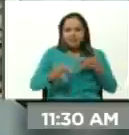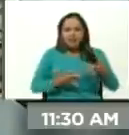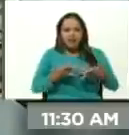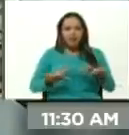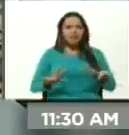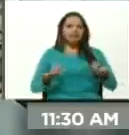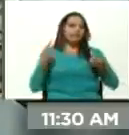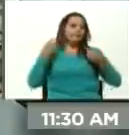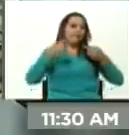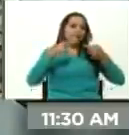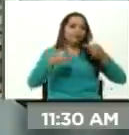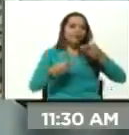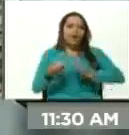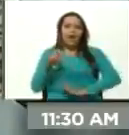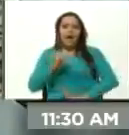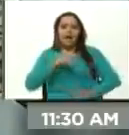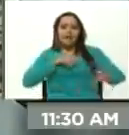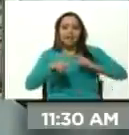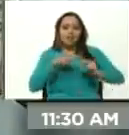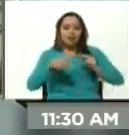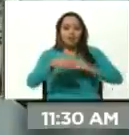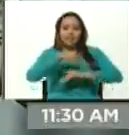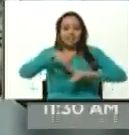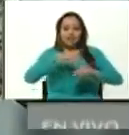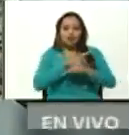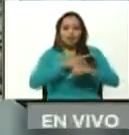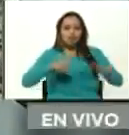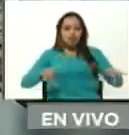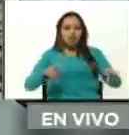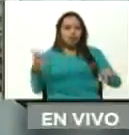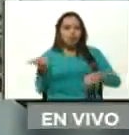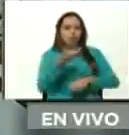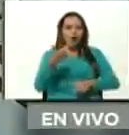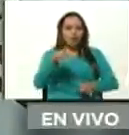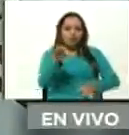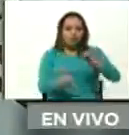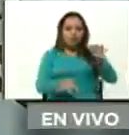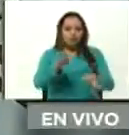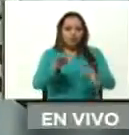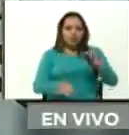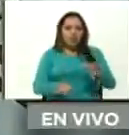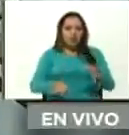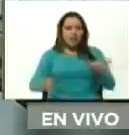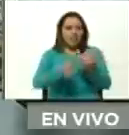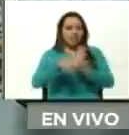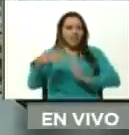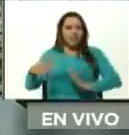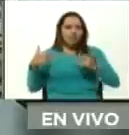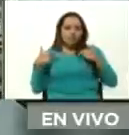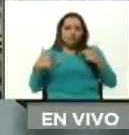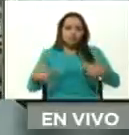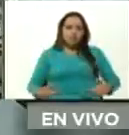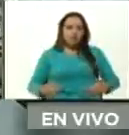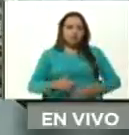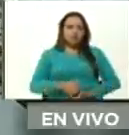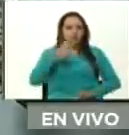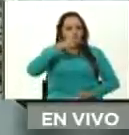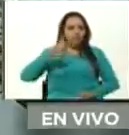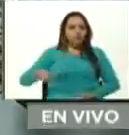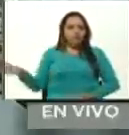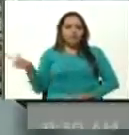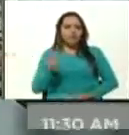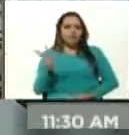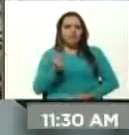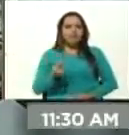actos que emprende este Ministerio Público en pro de la justicia y los derechos humanos del pueblo de